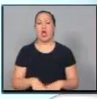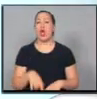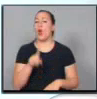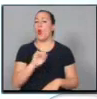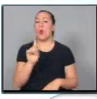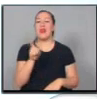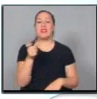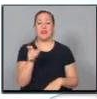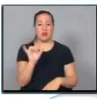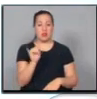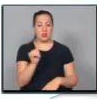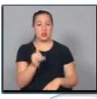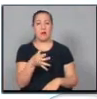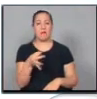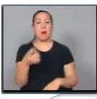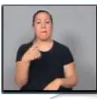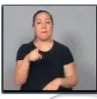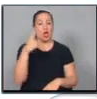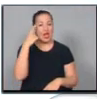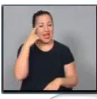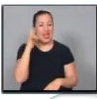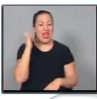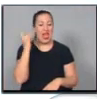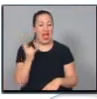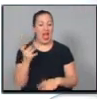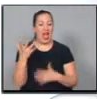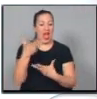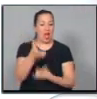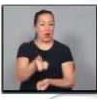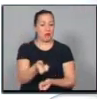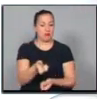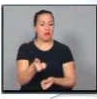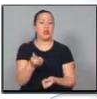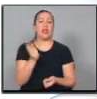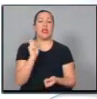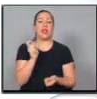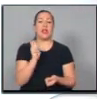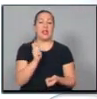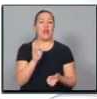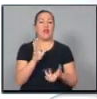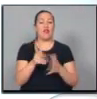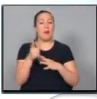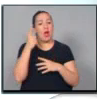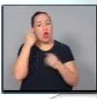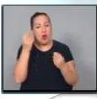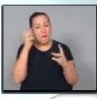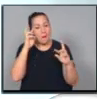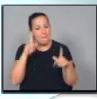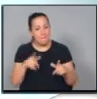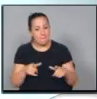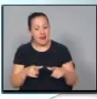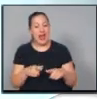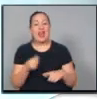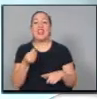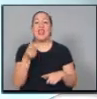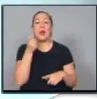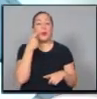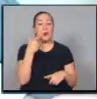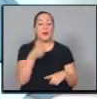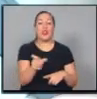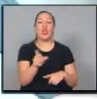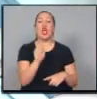Sí, sí, efectivamente. Pero se cree que también participó del crimen, participando justamente de la logística. Los que se ven en el video es